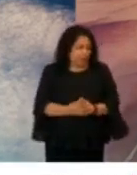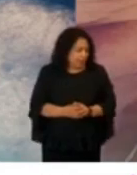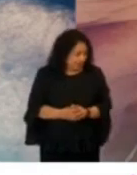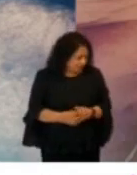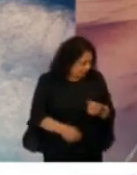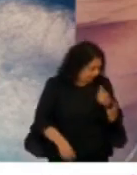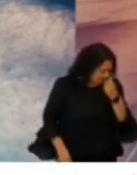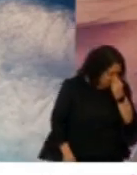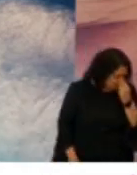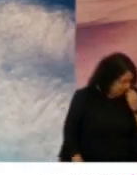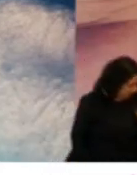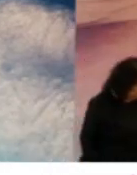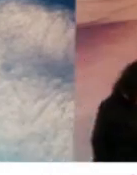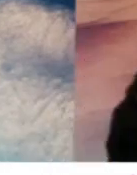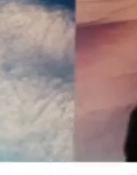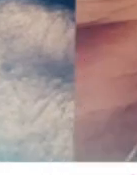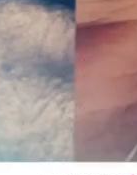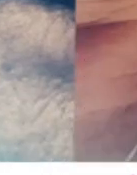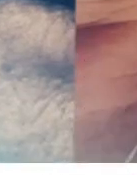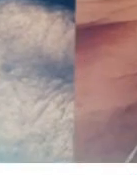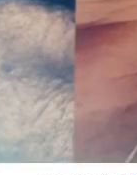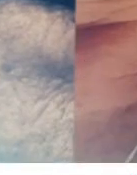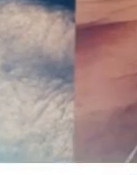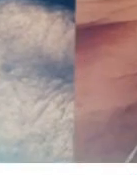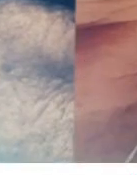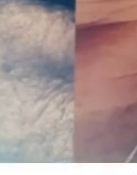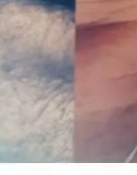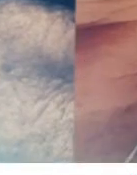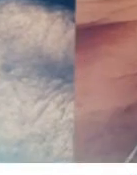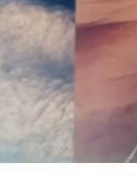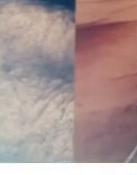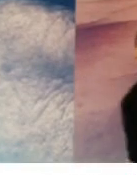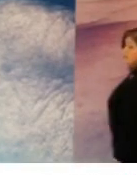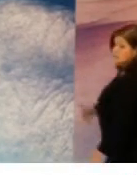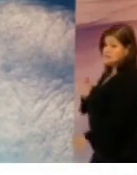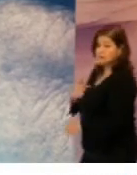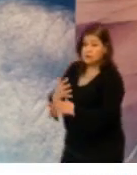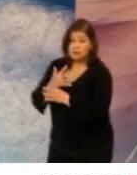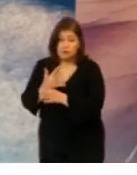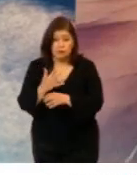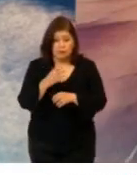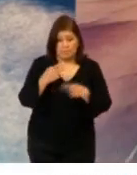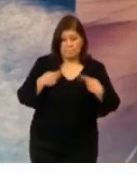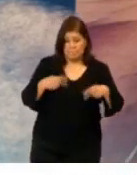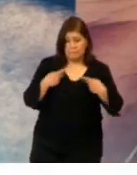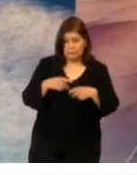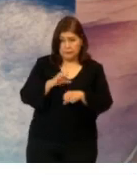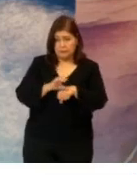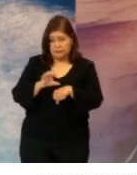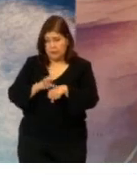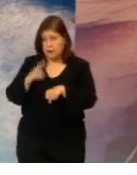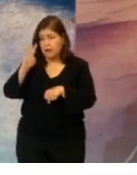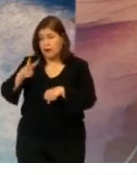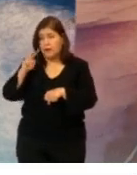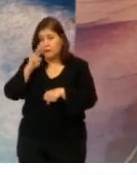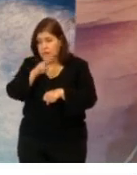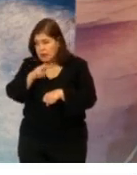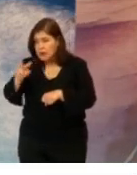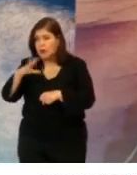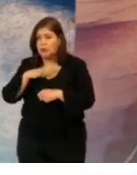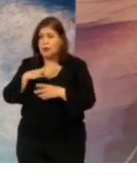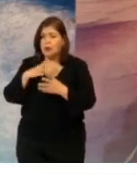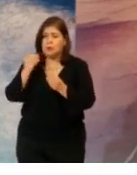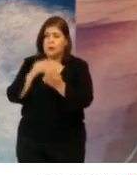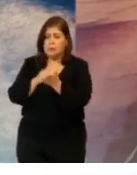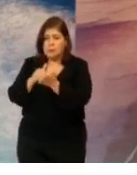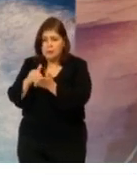Y se nos habla un colombiano donde se mata gente en cantidades enormes, ¿sí? Donde son